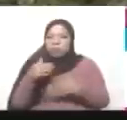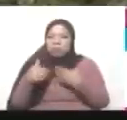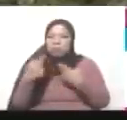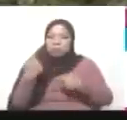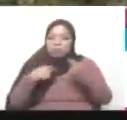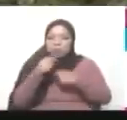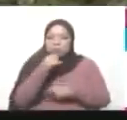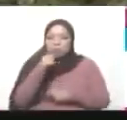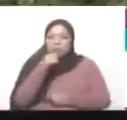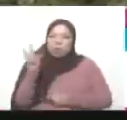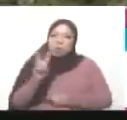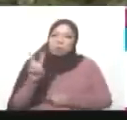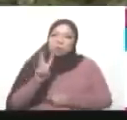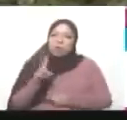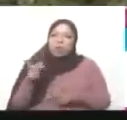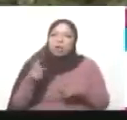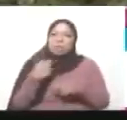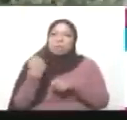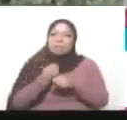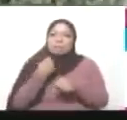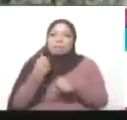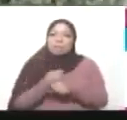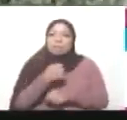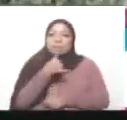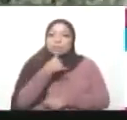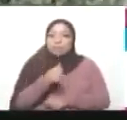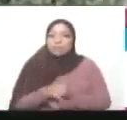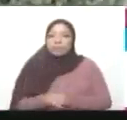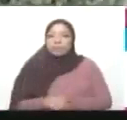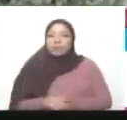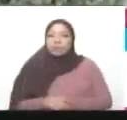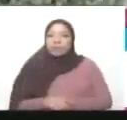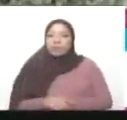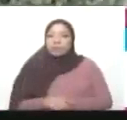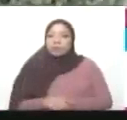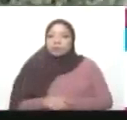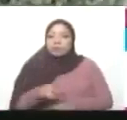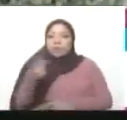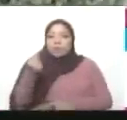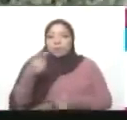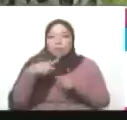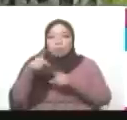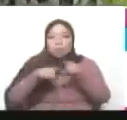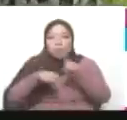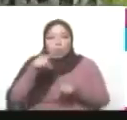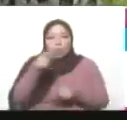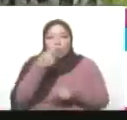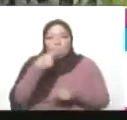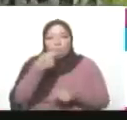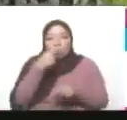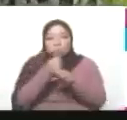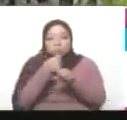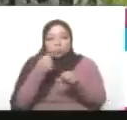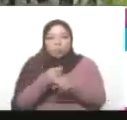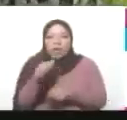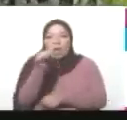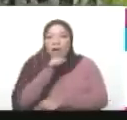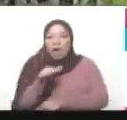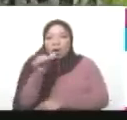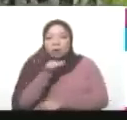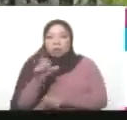las riquezas del territorio de la guayana ese clima oro diamante biodiversidad agua